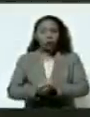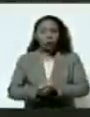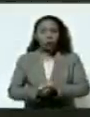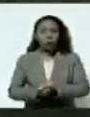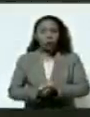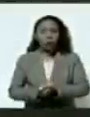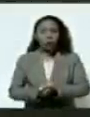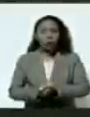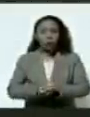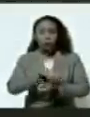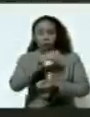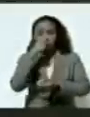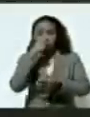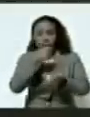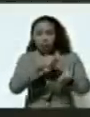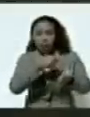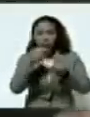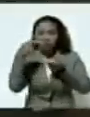al narcotraficante este,